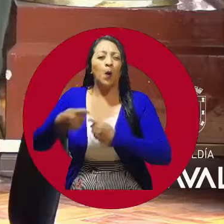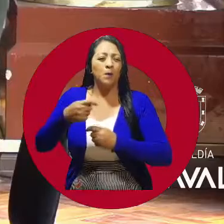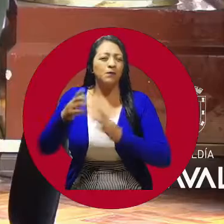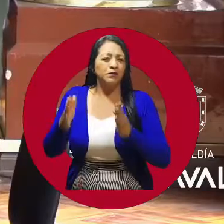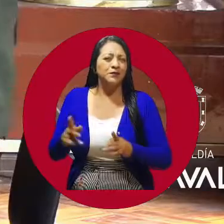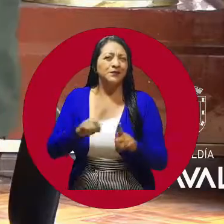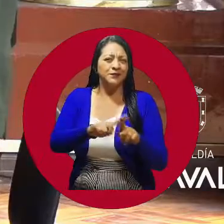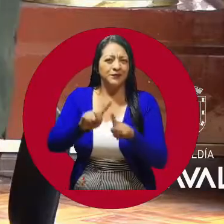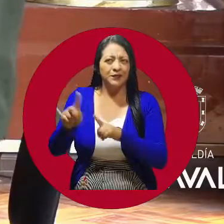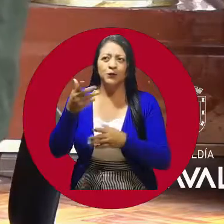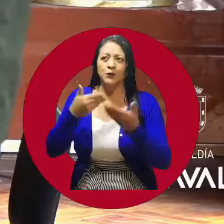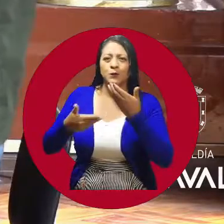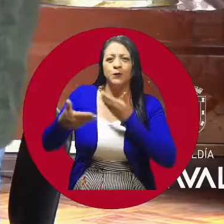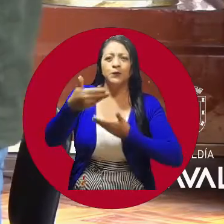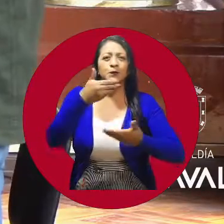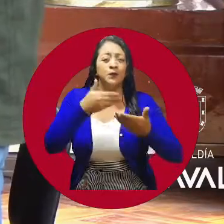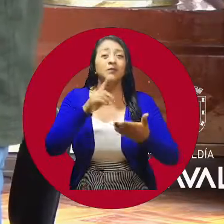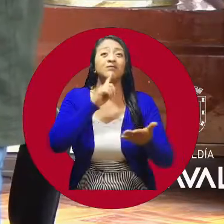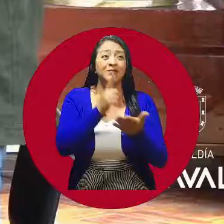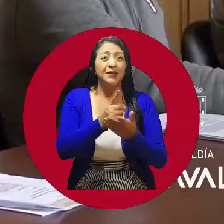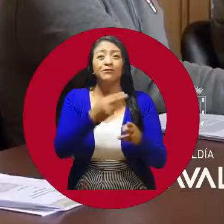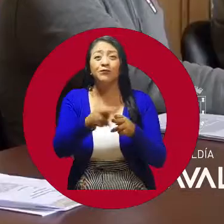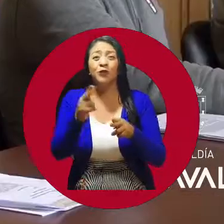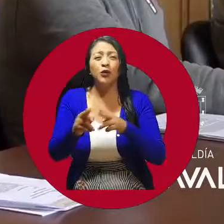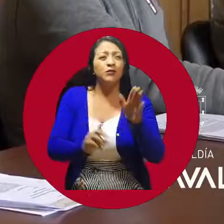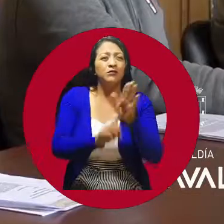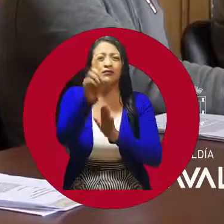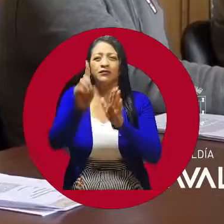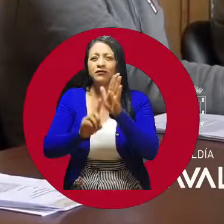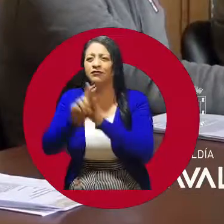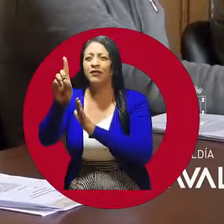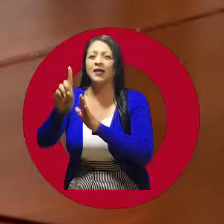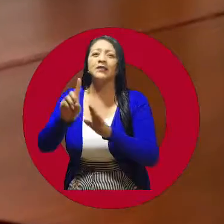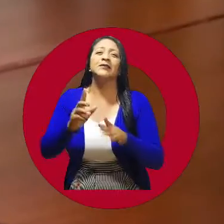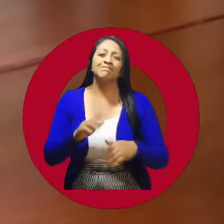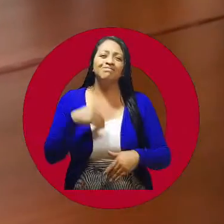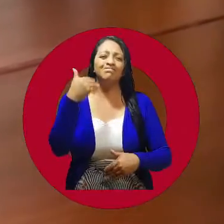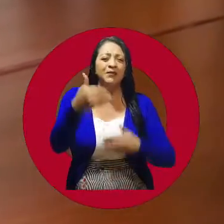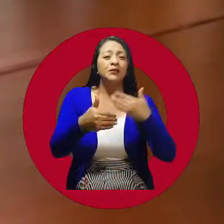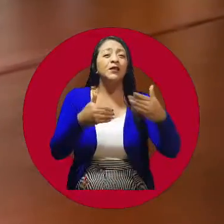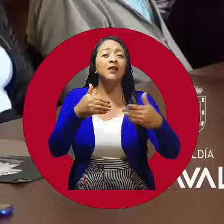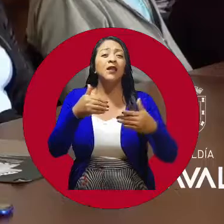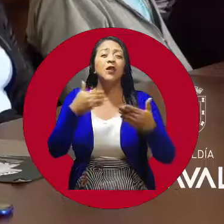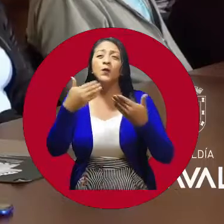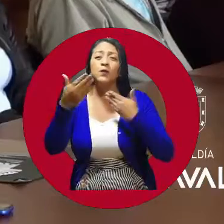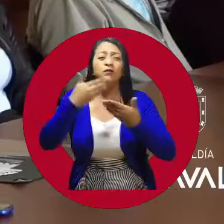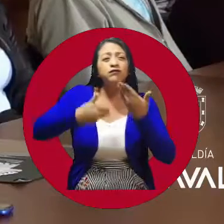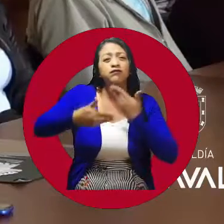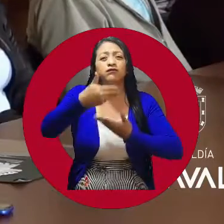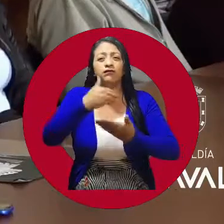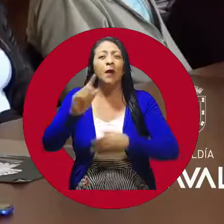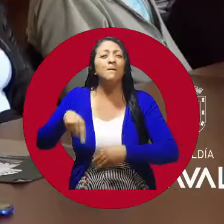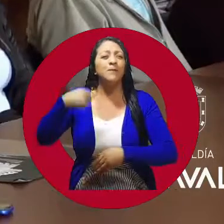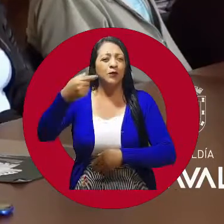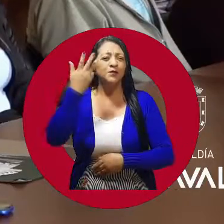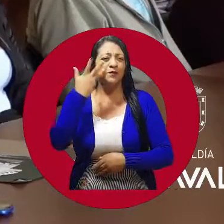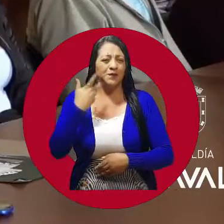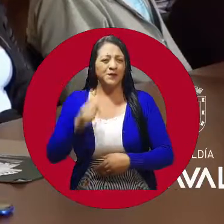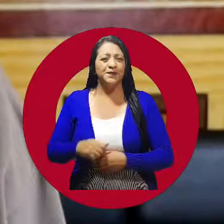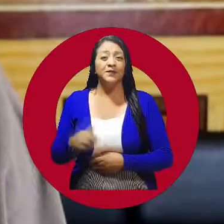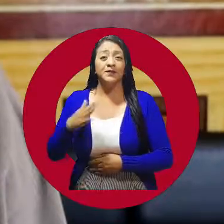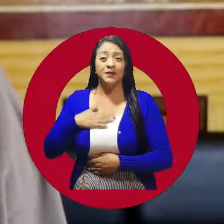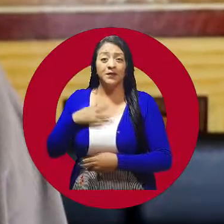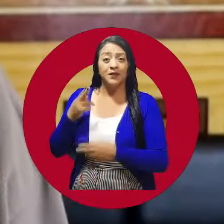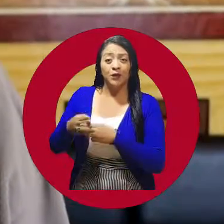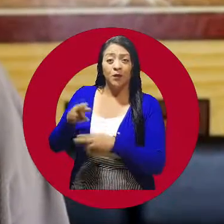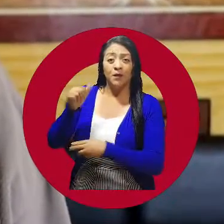formales. Se trataron varias propuestas prioritarias para el pronto desarrollo, mismas que se definirán en las diferentes jornadas de diálogo que se llevarán a cabo en los próximos